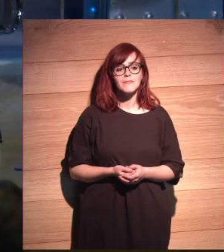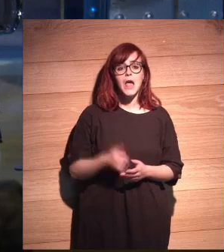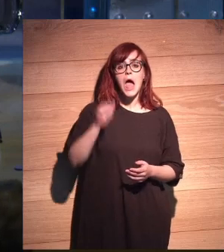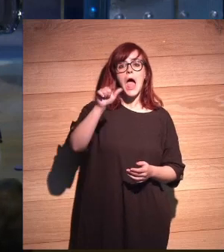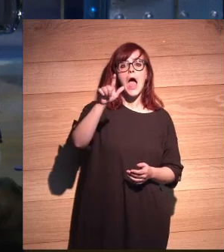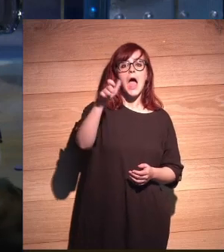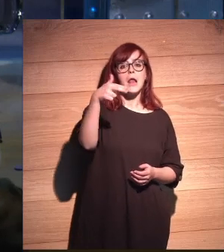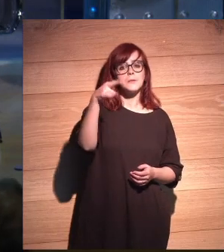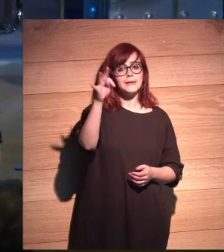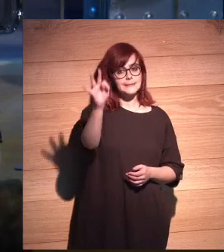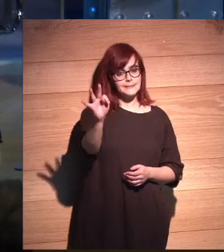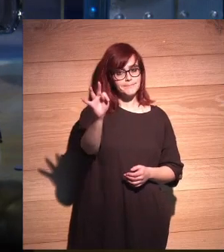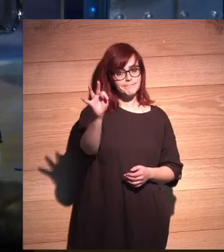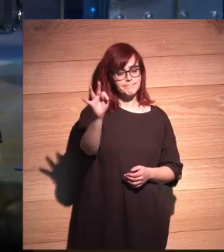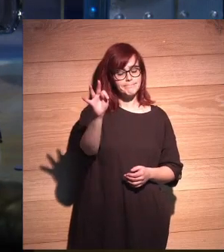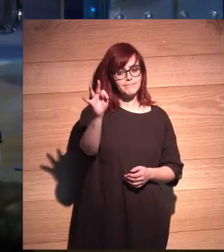Albert,